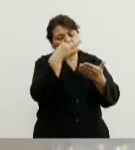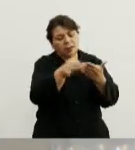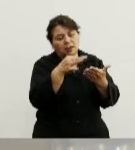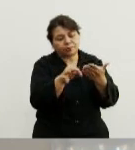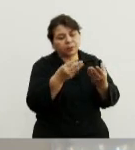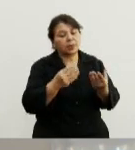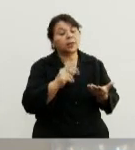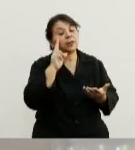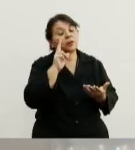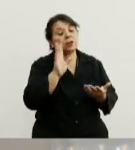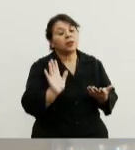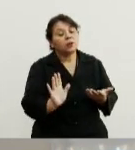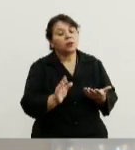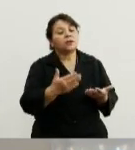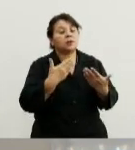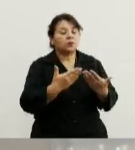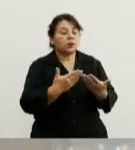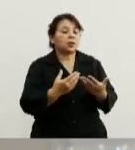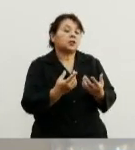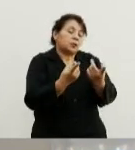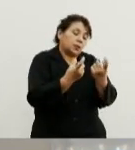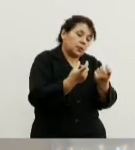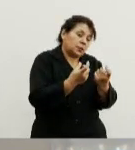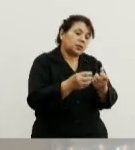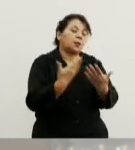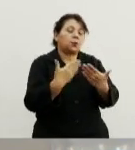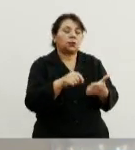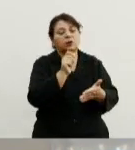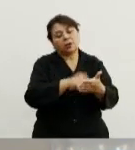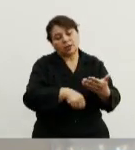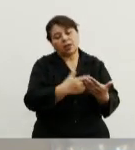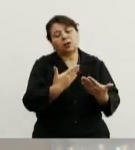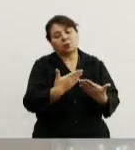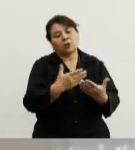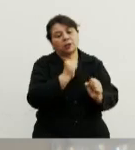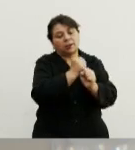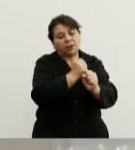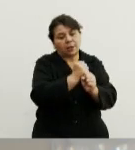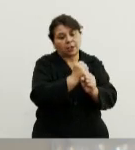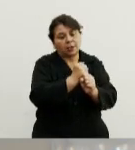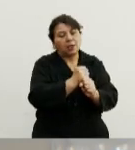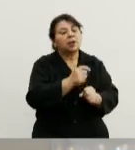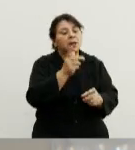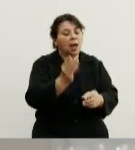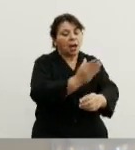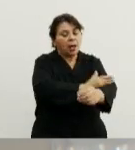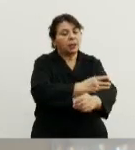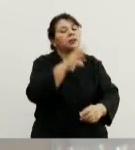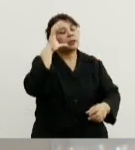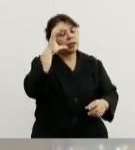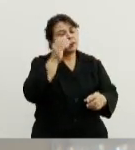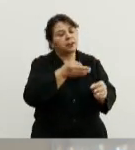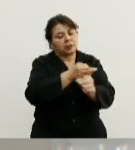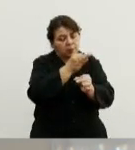currículos niveles de entrevistas de estas personas para poder ingresar los y que puedan trabajar además de la capacitación de los mismos